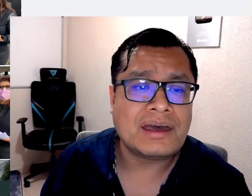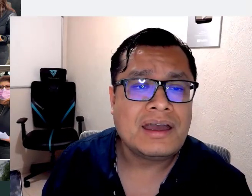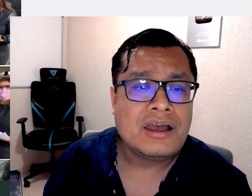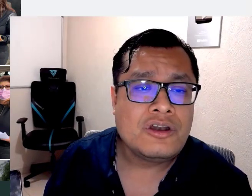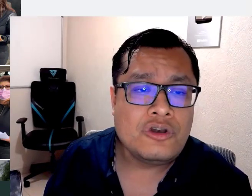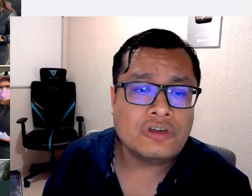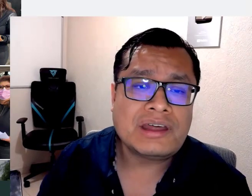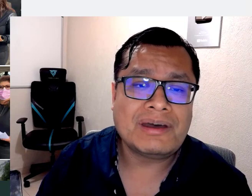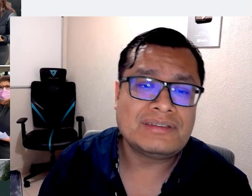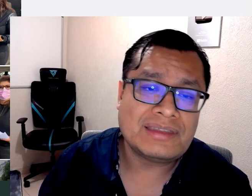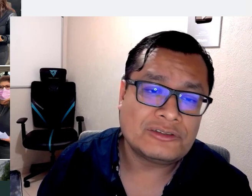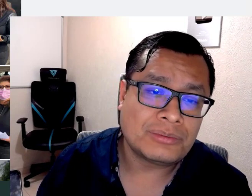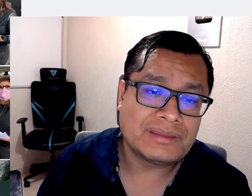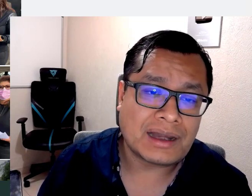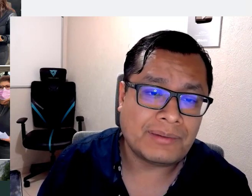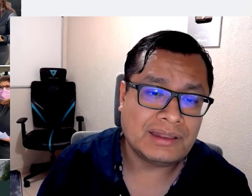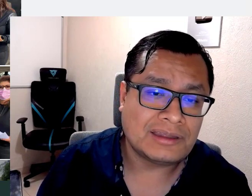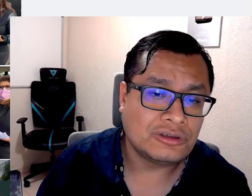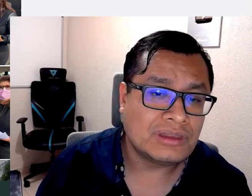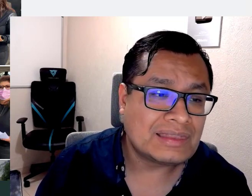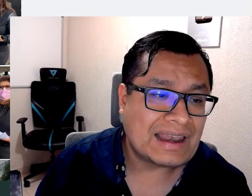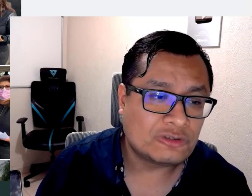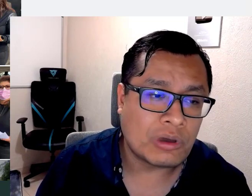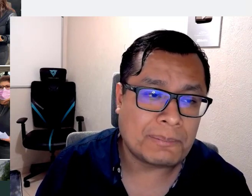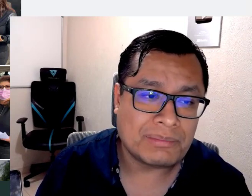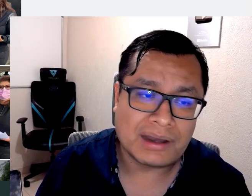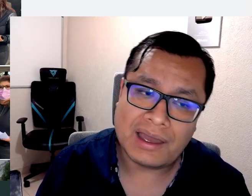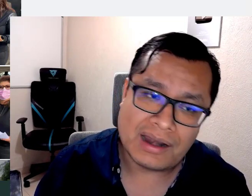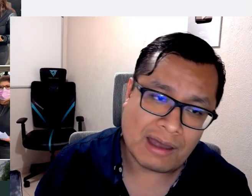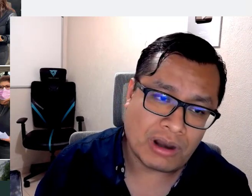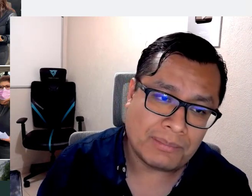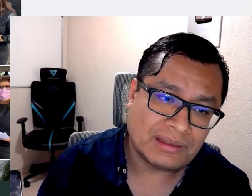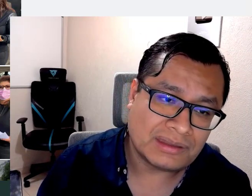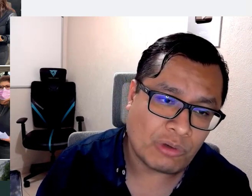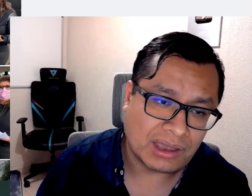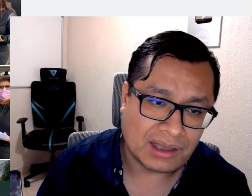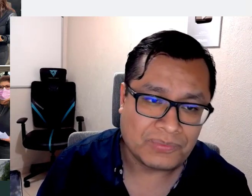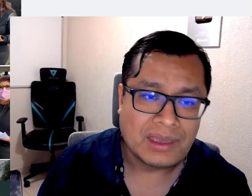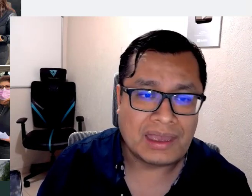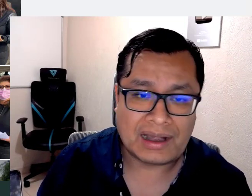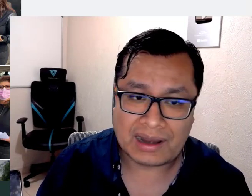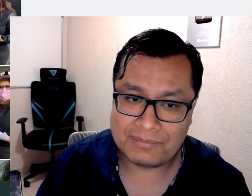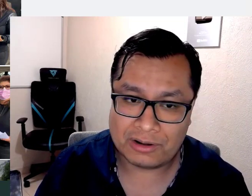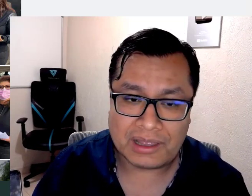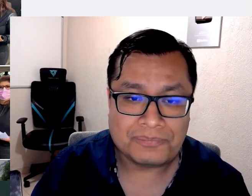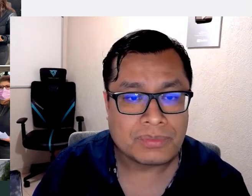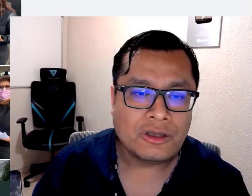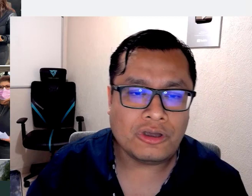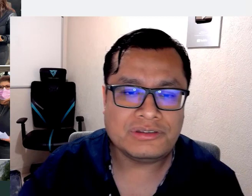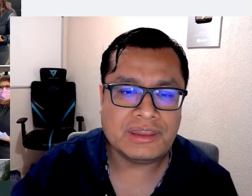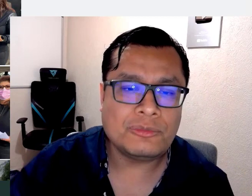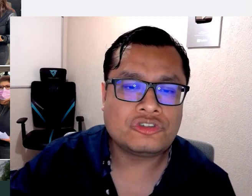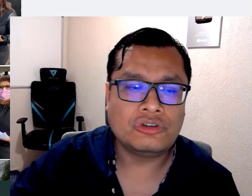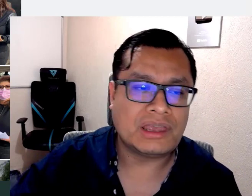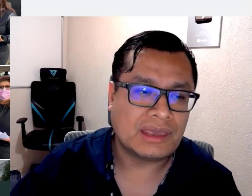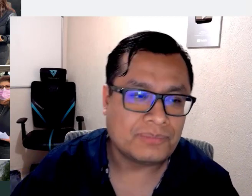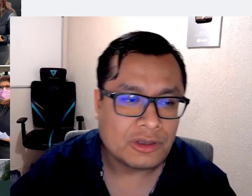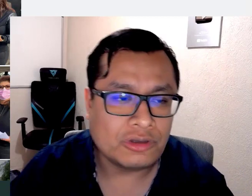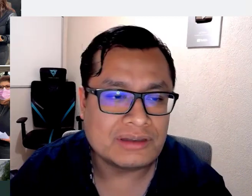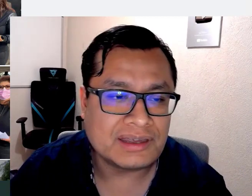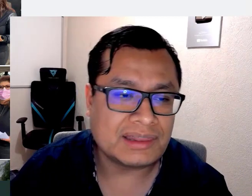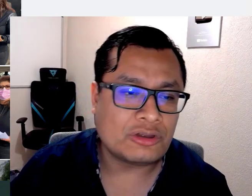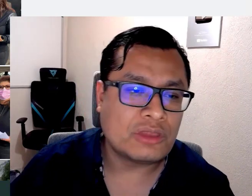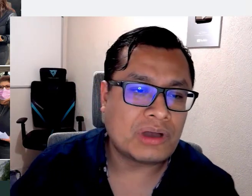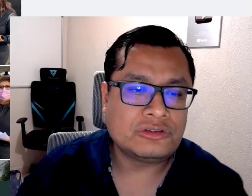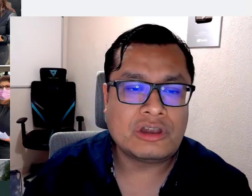supervisa los avances de las obras de rehabilitación de la escuela primaria la hora méndez de cuenca en real verona coincidimos con ella